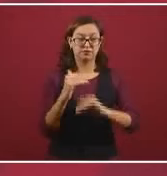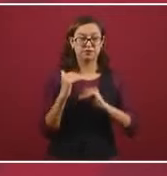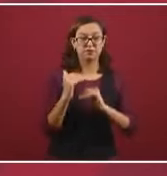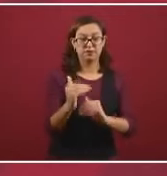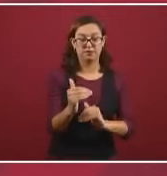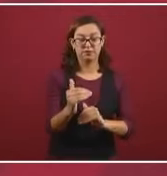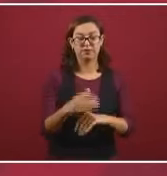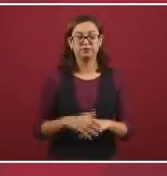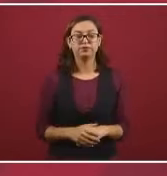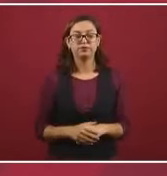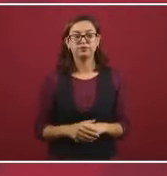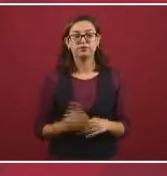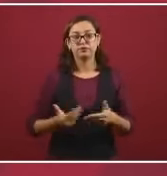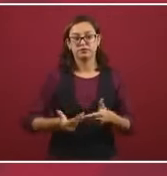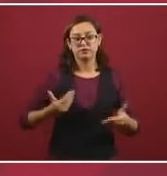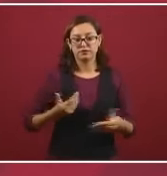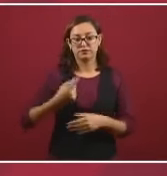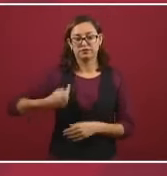acordamos